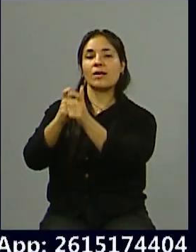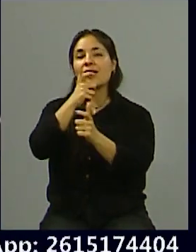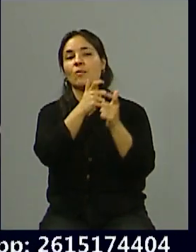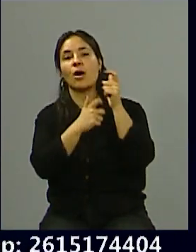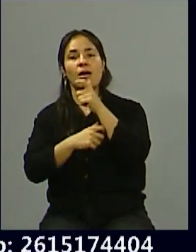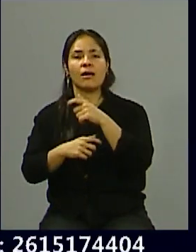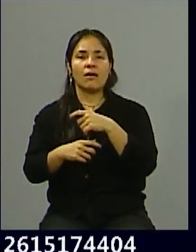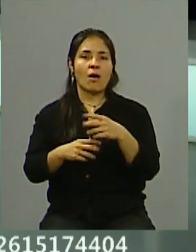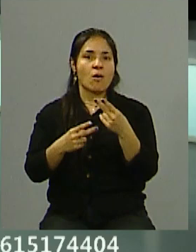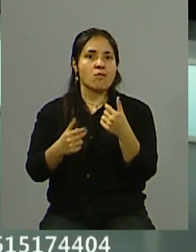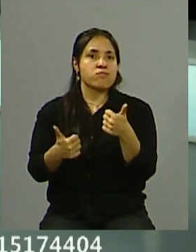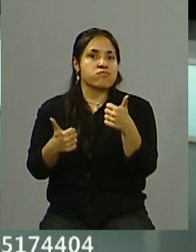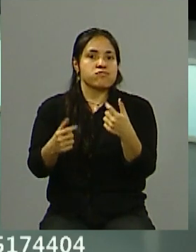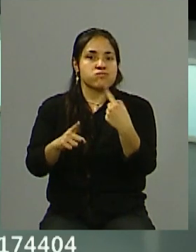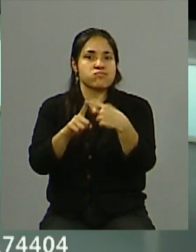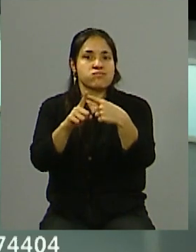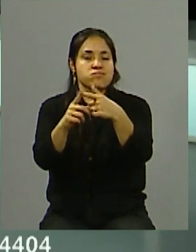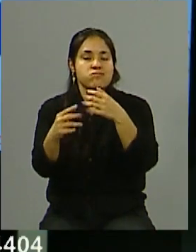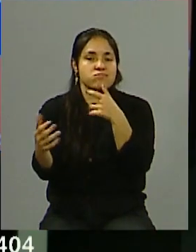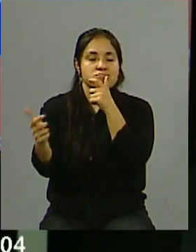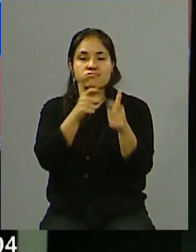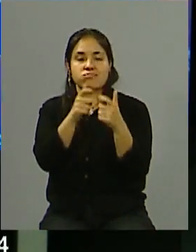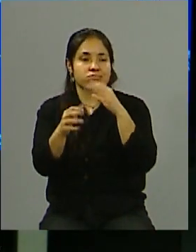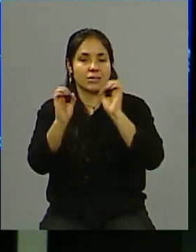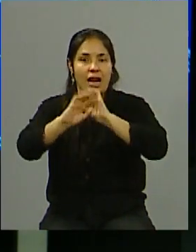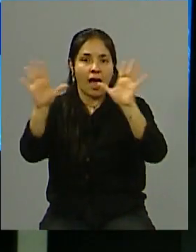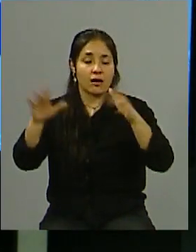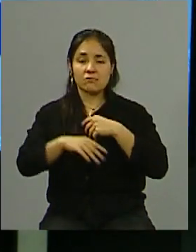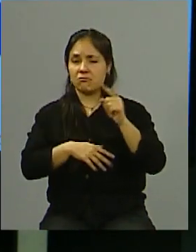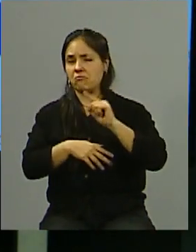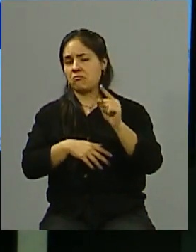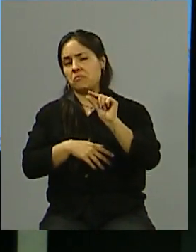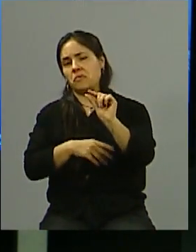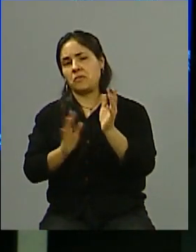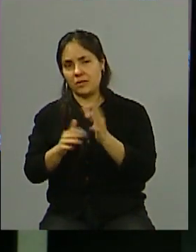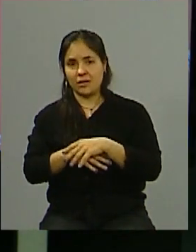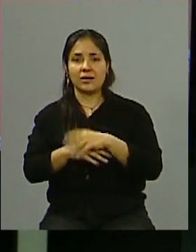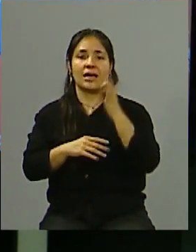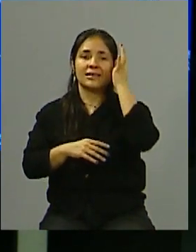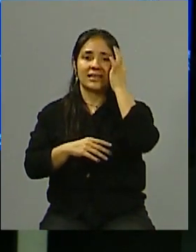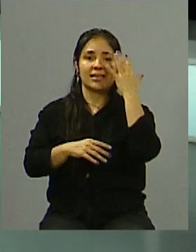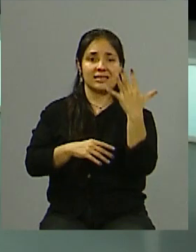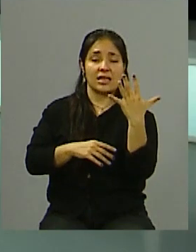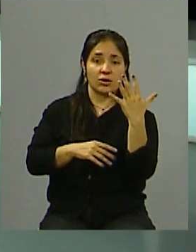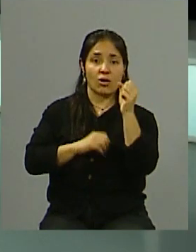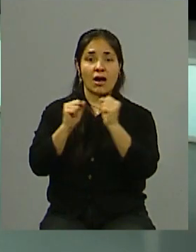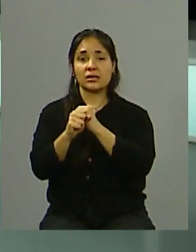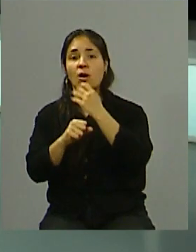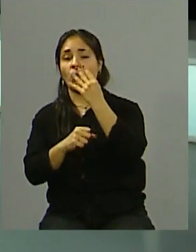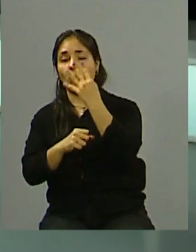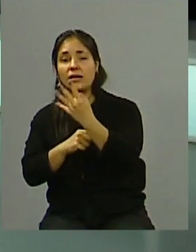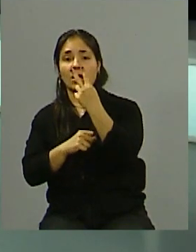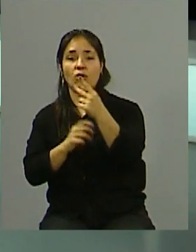un público cautivo porque esto que decías vos al principio de todo, 35 a 42 claro, puntos de rating.